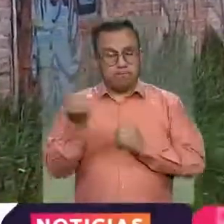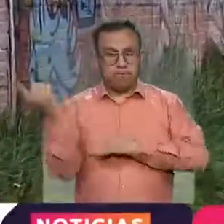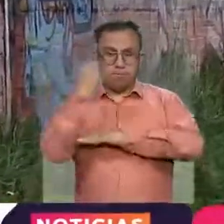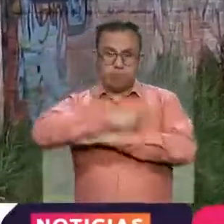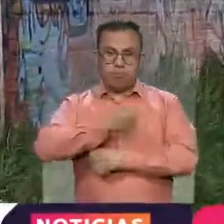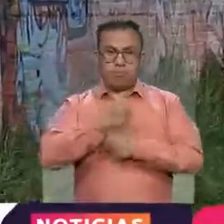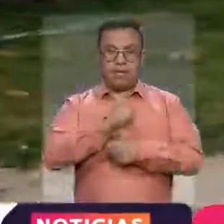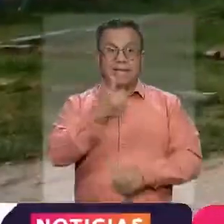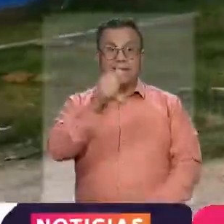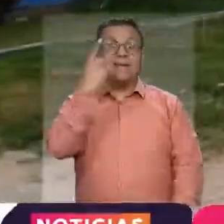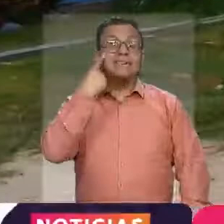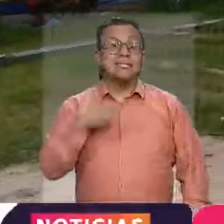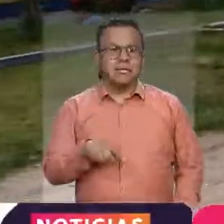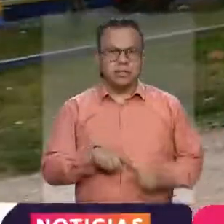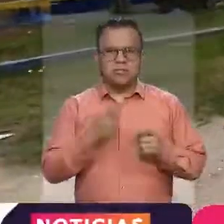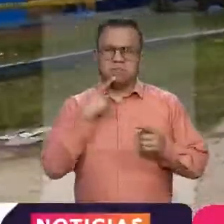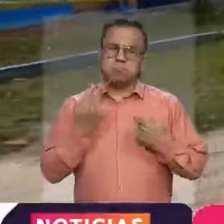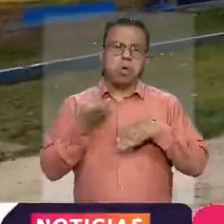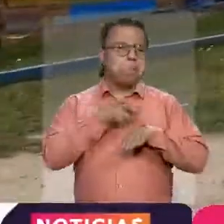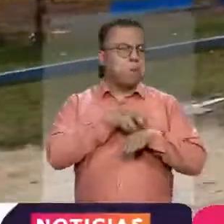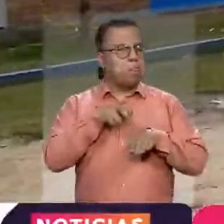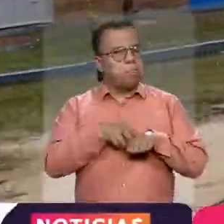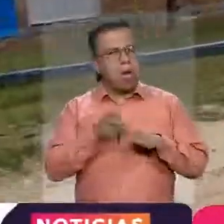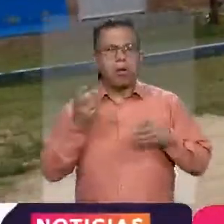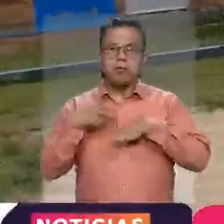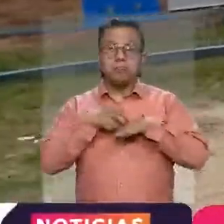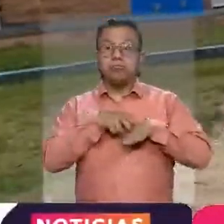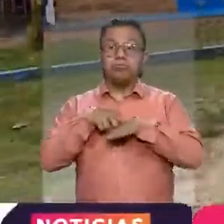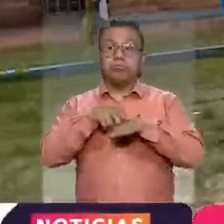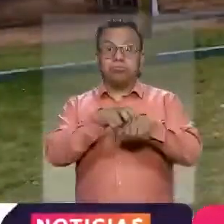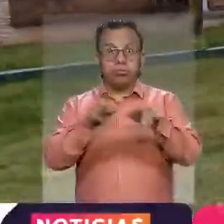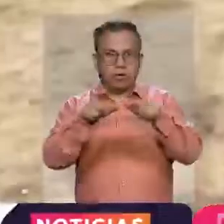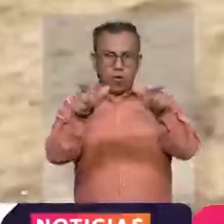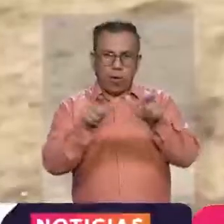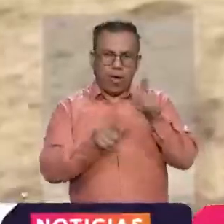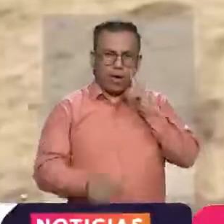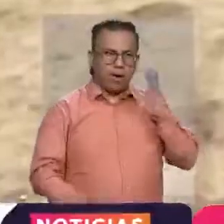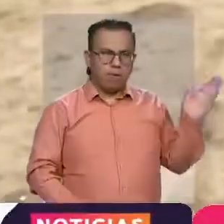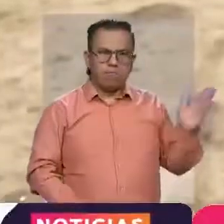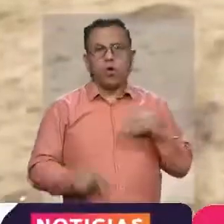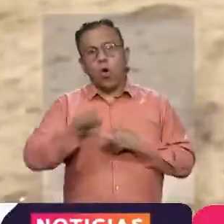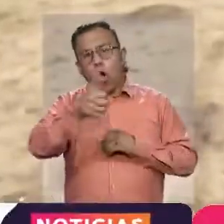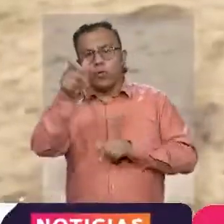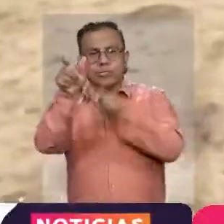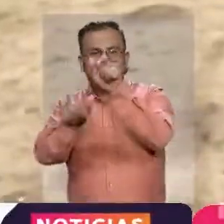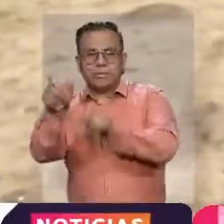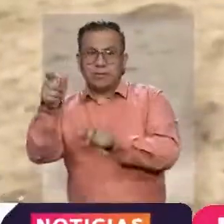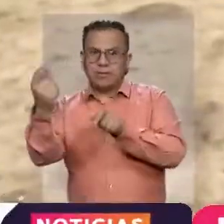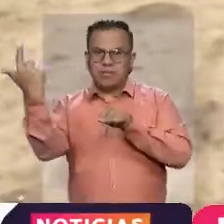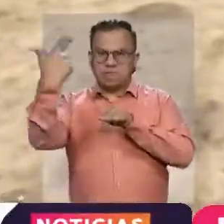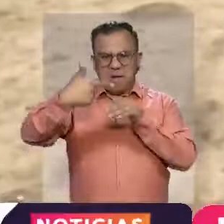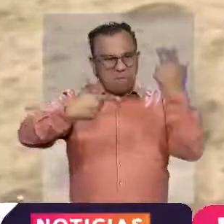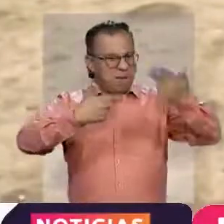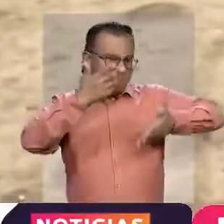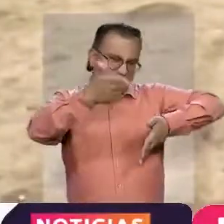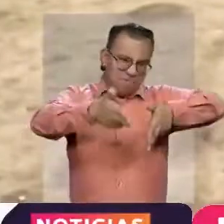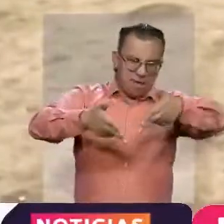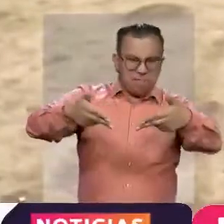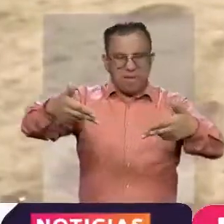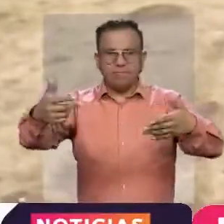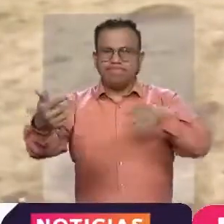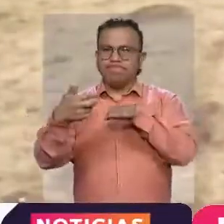de 10 días. Se montaron, me hicieron venir hasta este lugar, los estaban esperando otras personas, me encañonaron y lo que hicieron